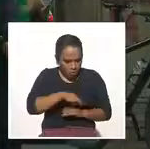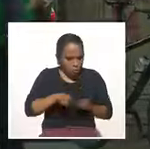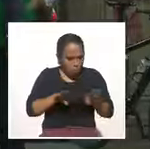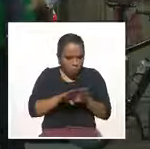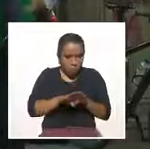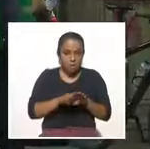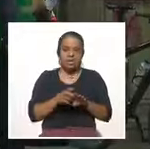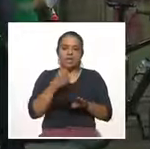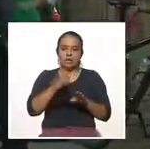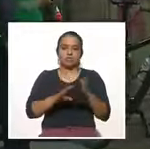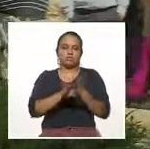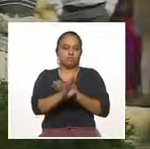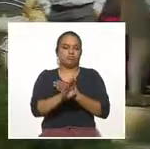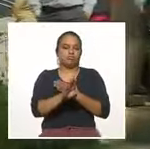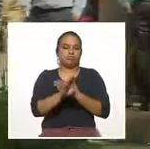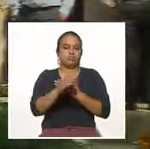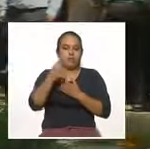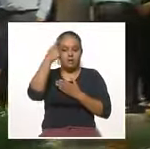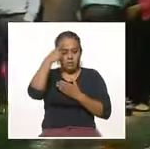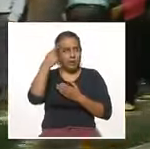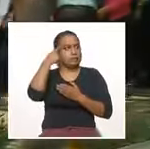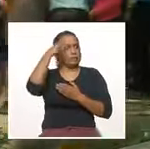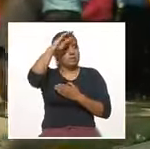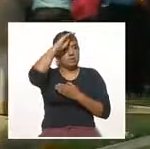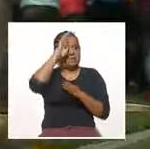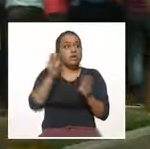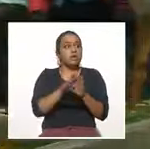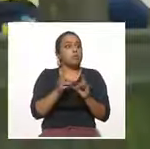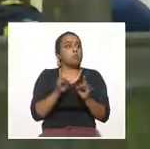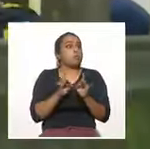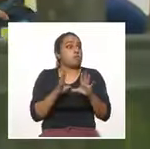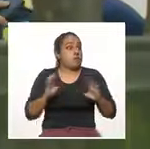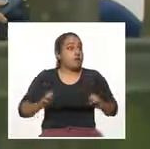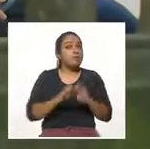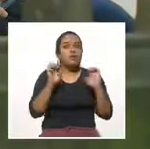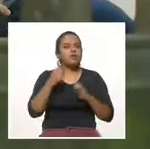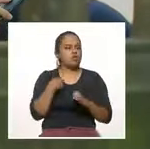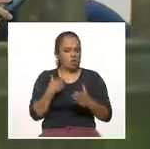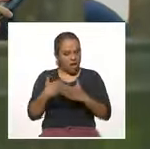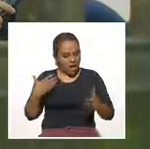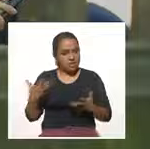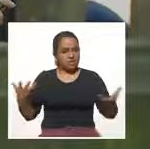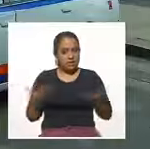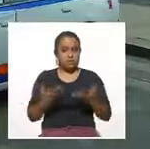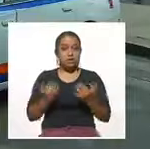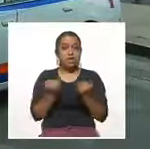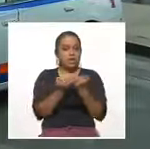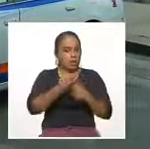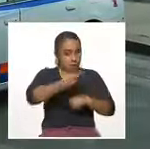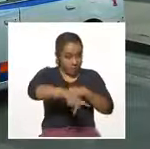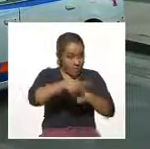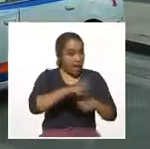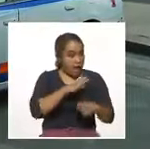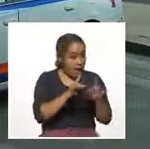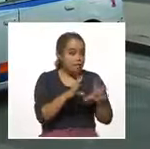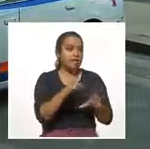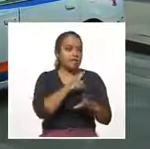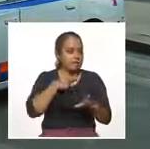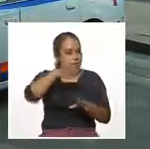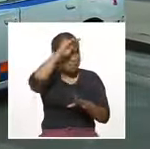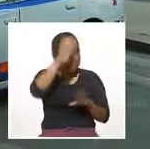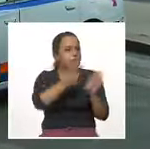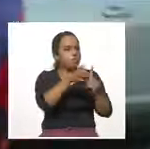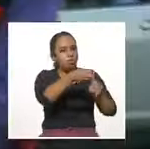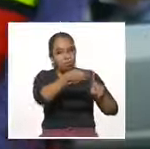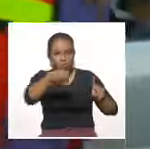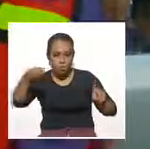ayuda a prevenir, a crear planes de acción ante emergencias, a gestionar riesgos y a accionar la